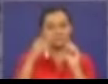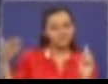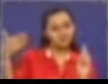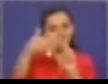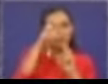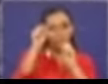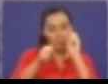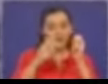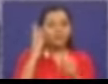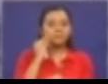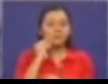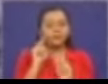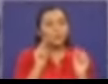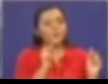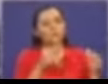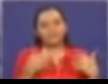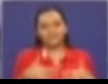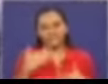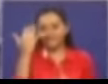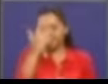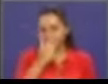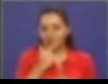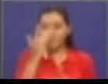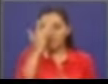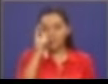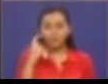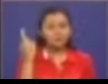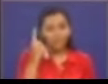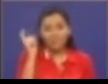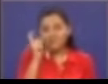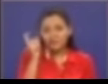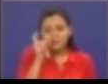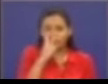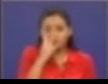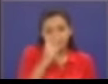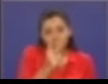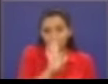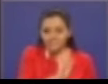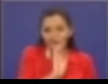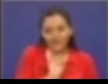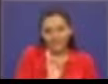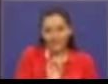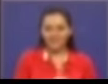te hará vivir experiencias únicas, porque todo lo que necesitas es Ecuador.